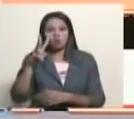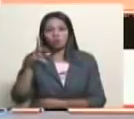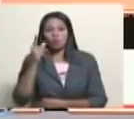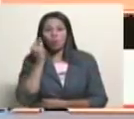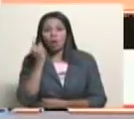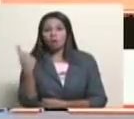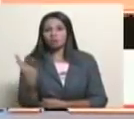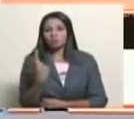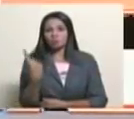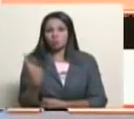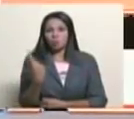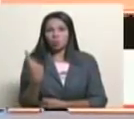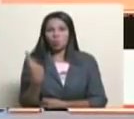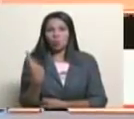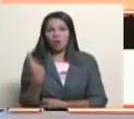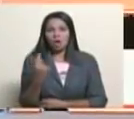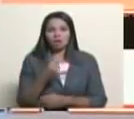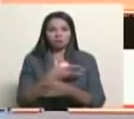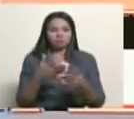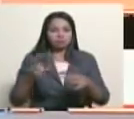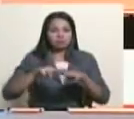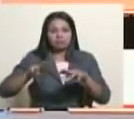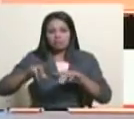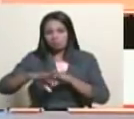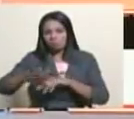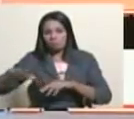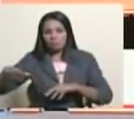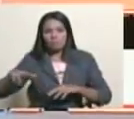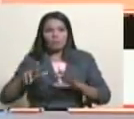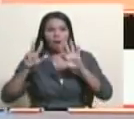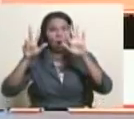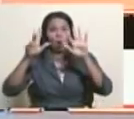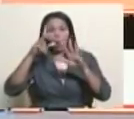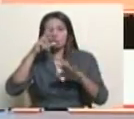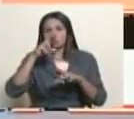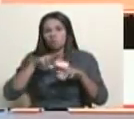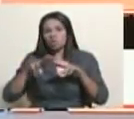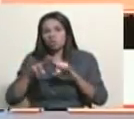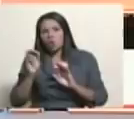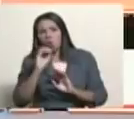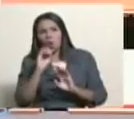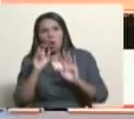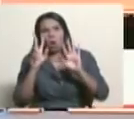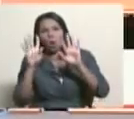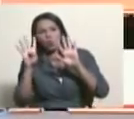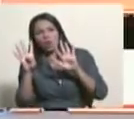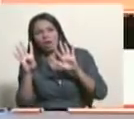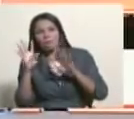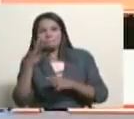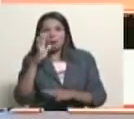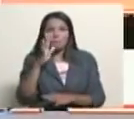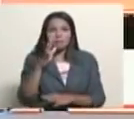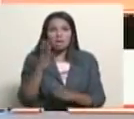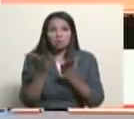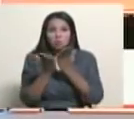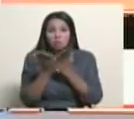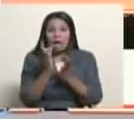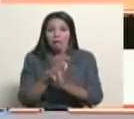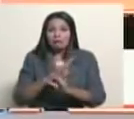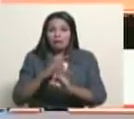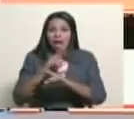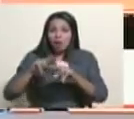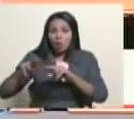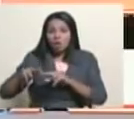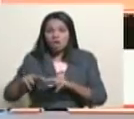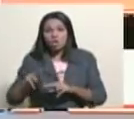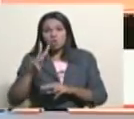solas, con una chorrera de muchachos, 8 muchachos, 9 muchachos, y los muchachos no estaban estudiando, niños